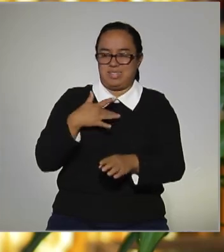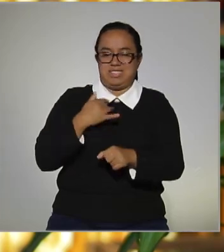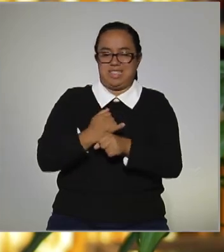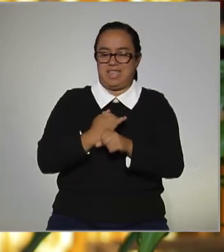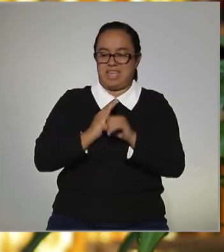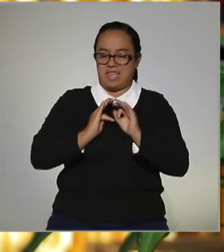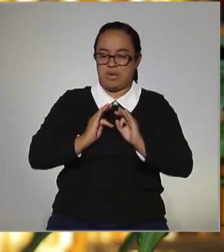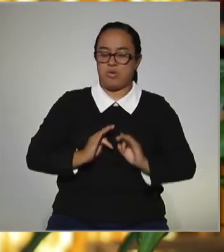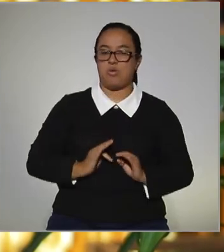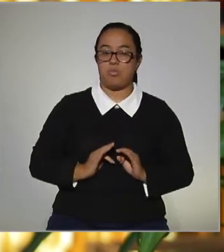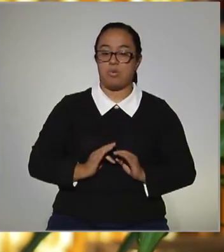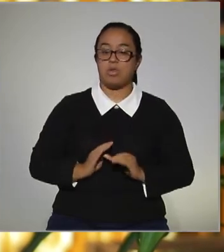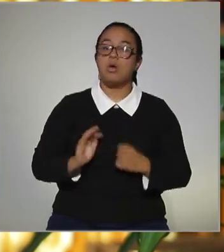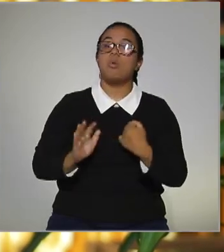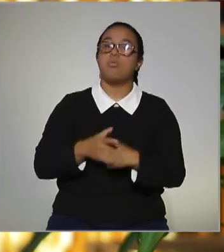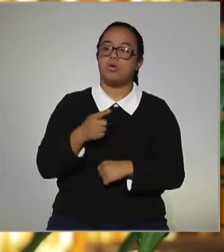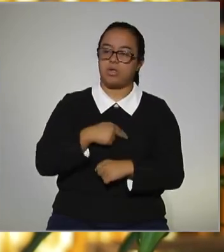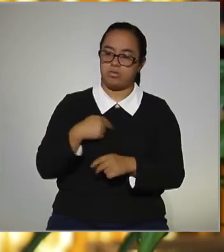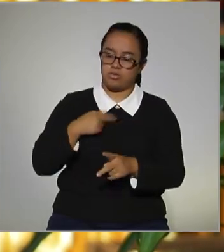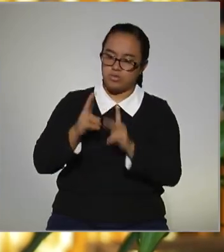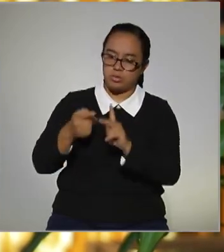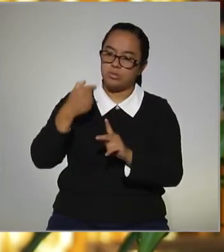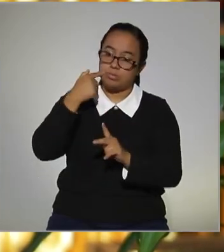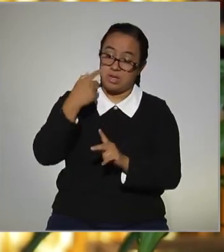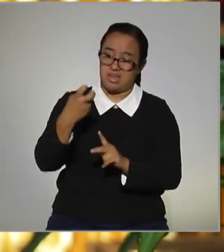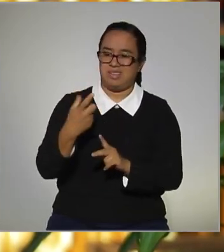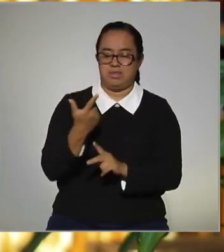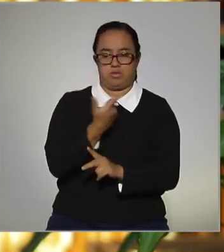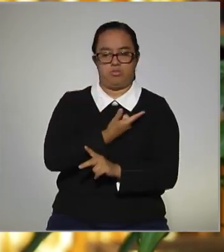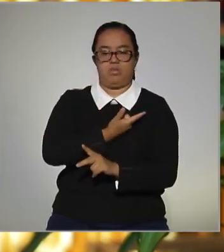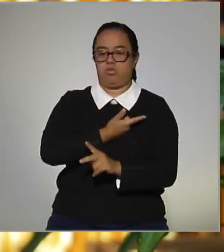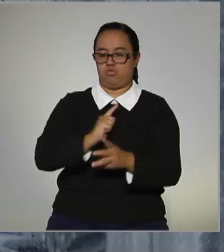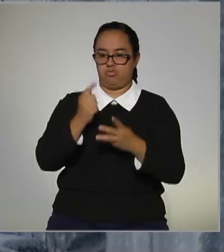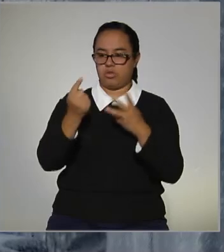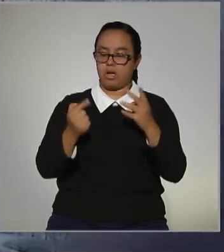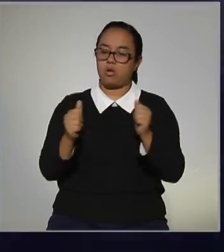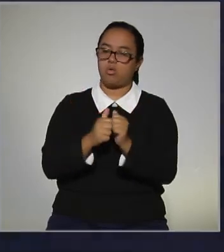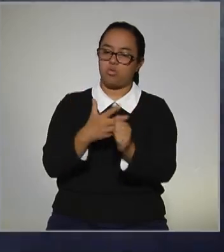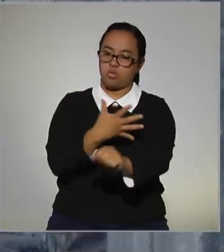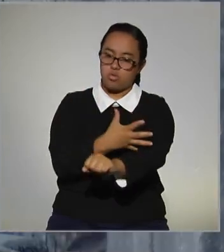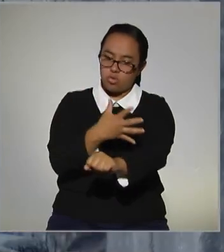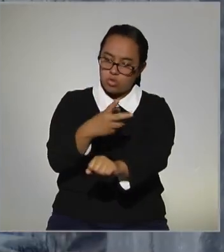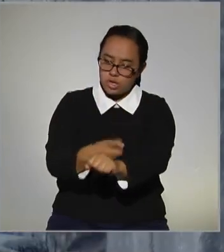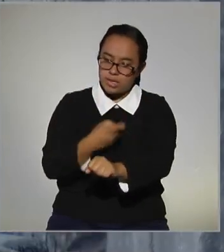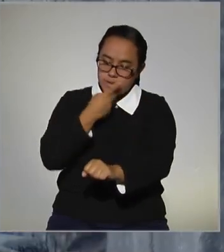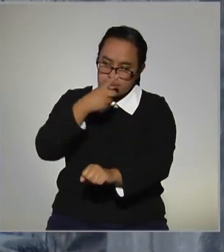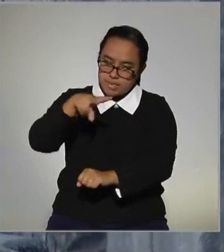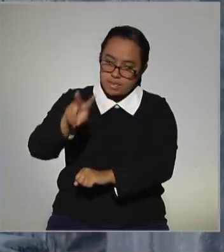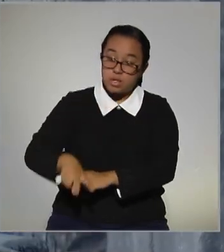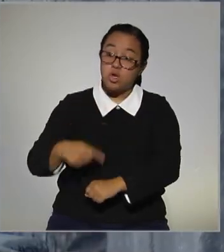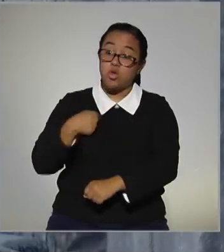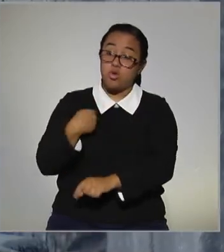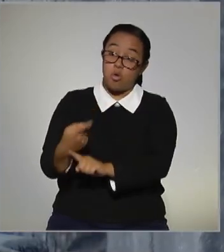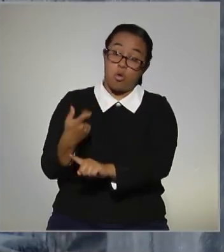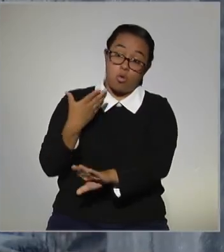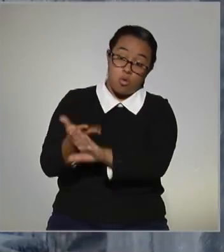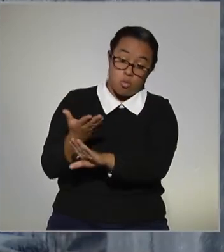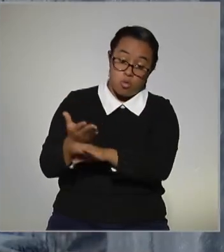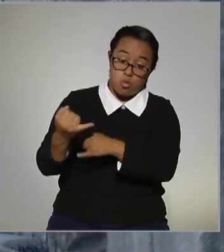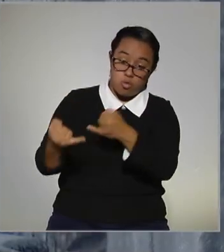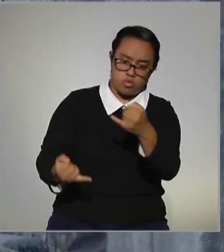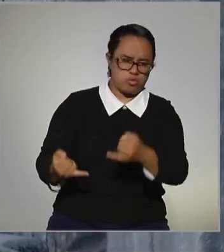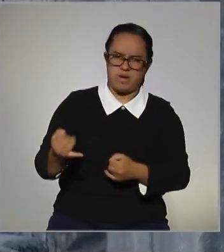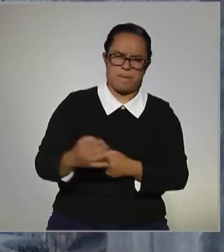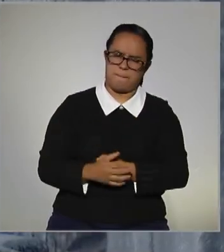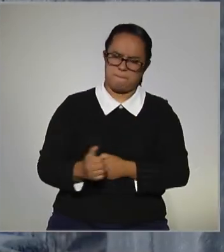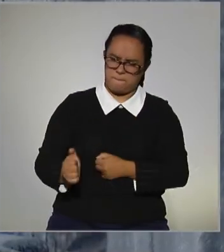donde vamos a hablar de las cosas que nos molestan de manera franca, directa, sin juzgar, dándole la oportunidad